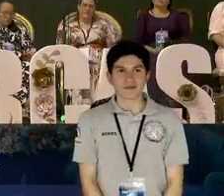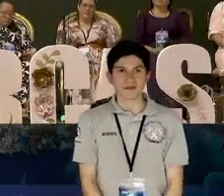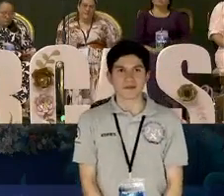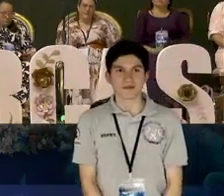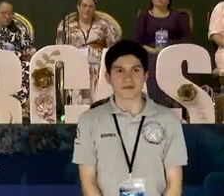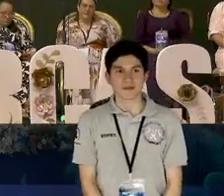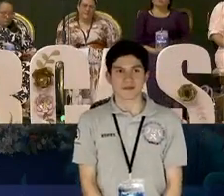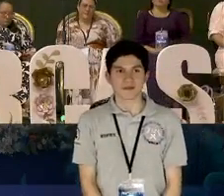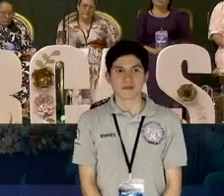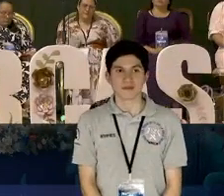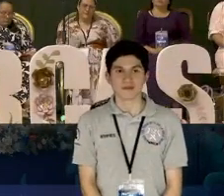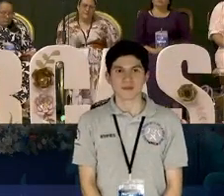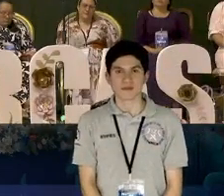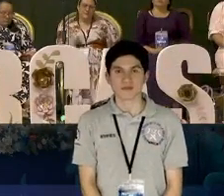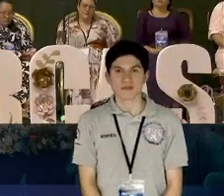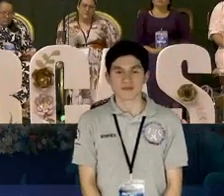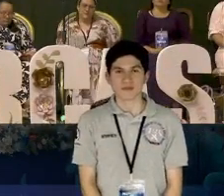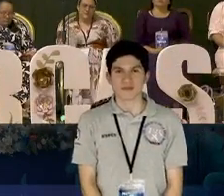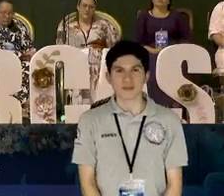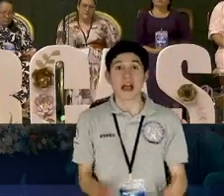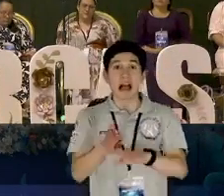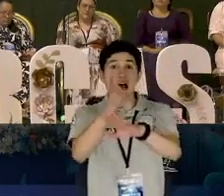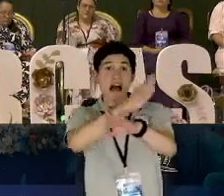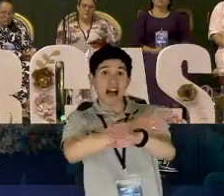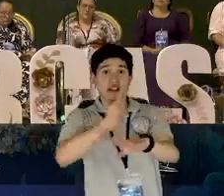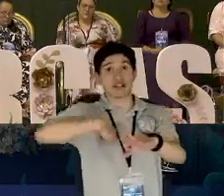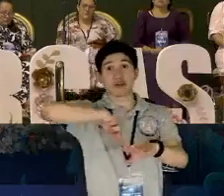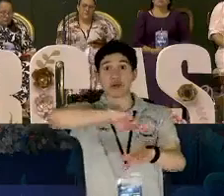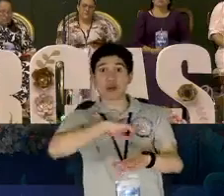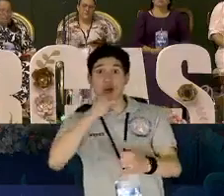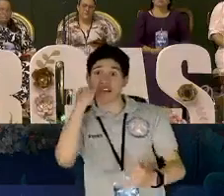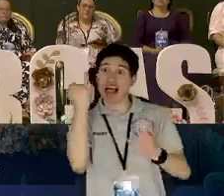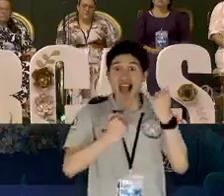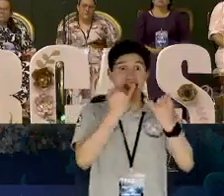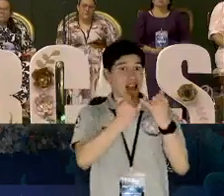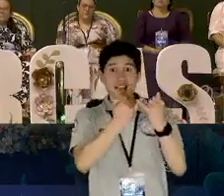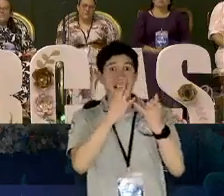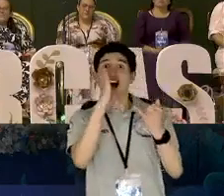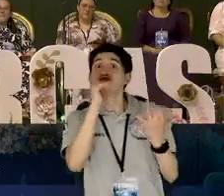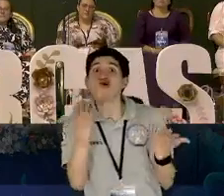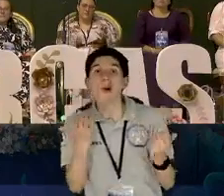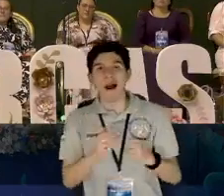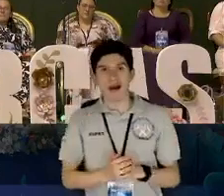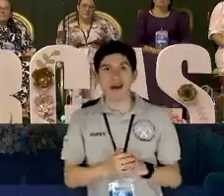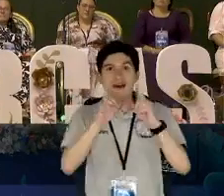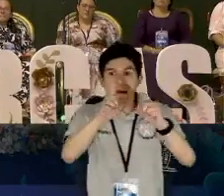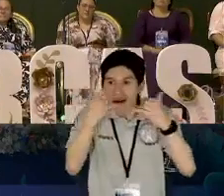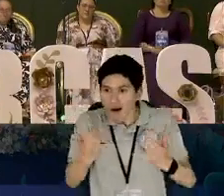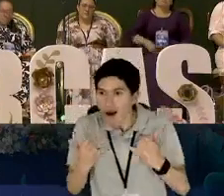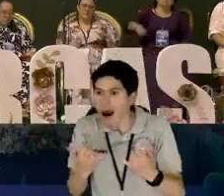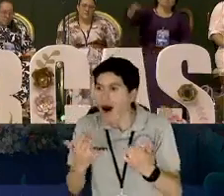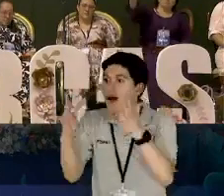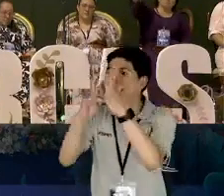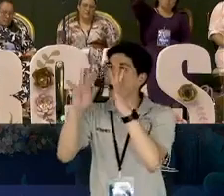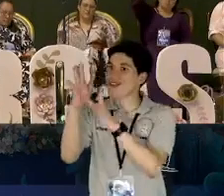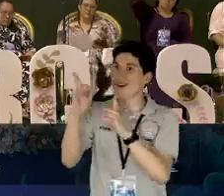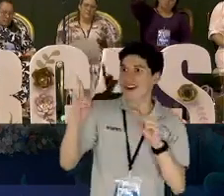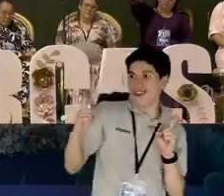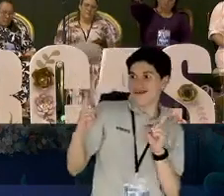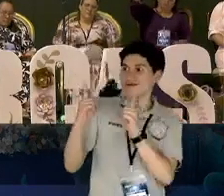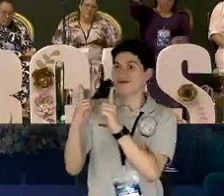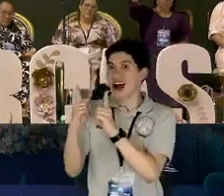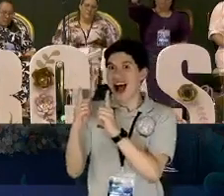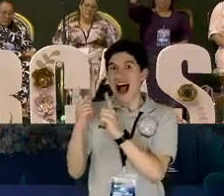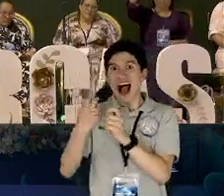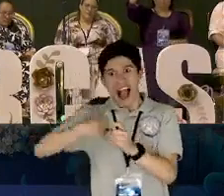al Señor. Antes nosotros no teníamos identidad, pero ahora hemos llegado a los pies de Cristo y Él nos ha hecho